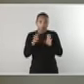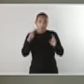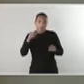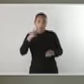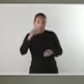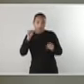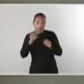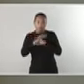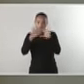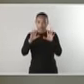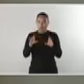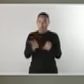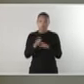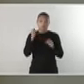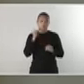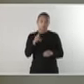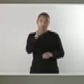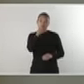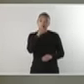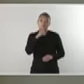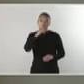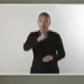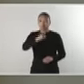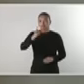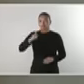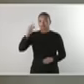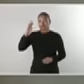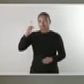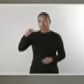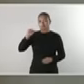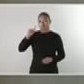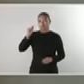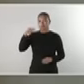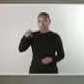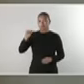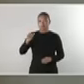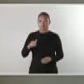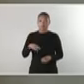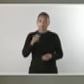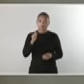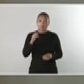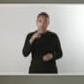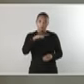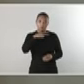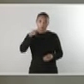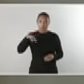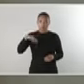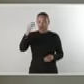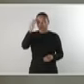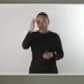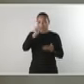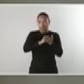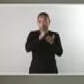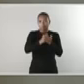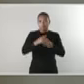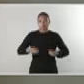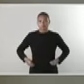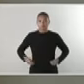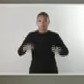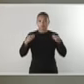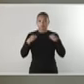así son de mentirosos en cada campaña por eso nosotros estamos conscientes que Tamaulipas vive